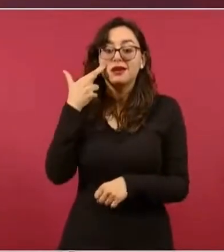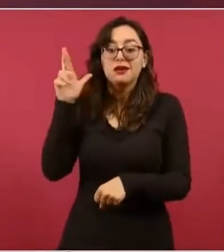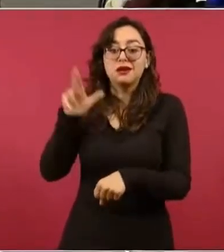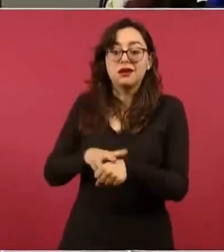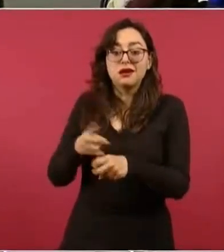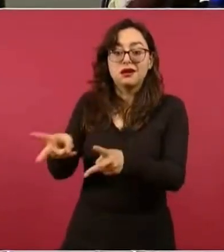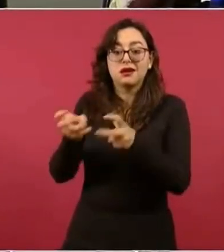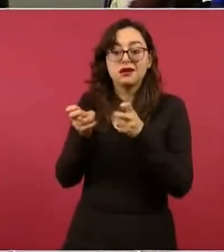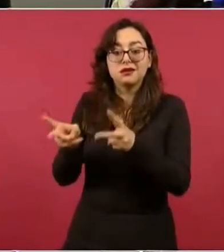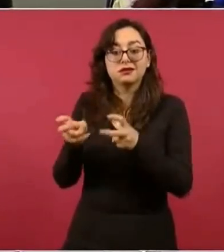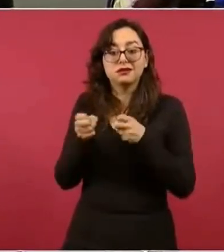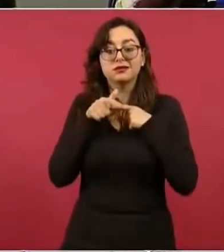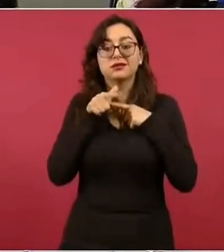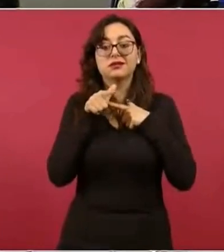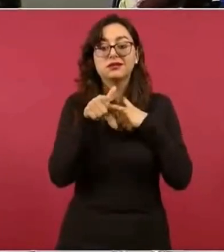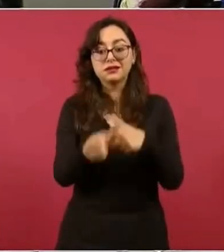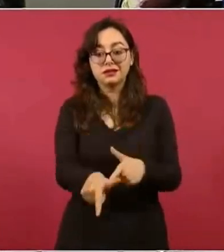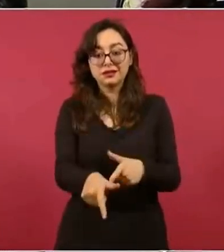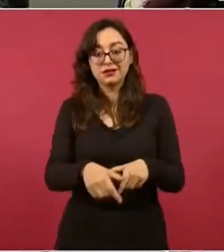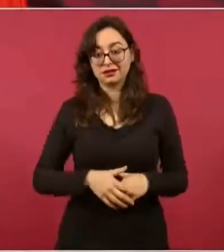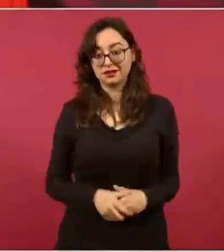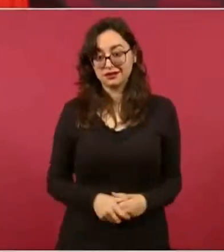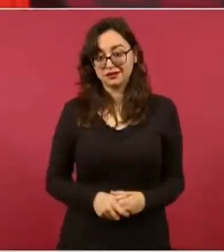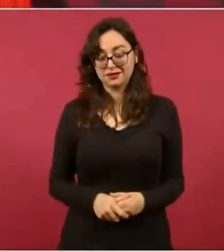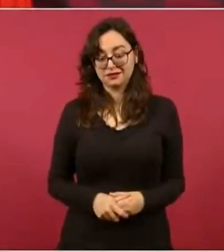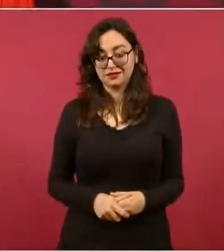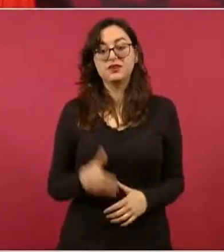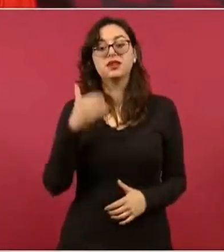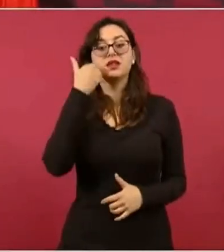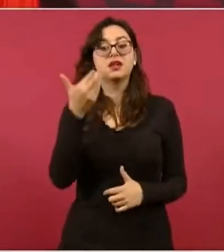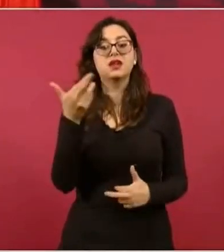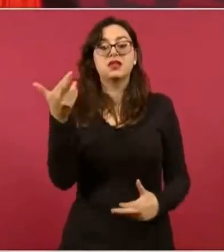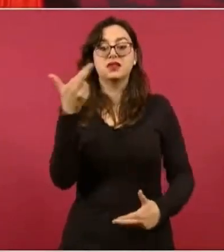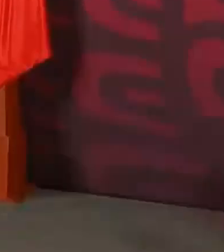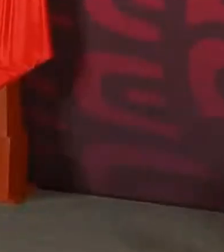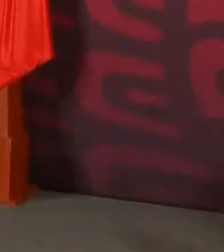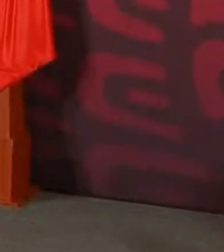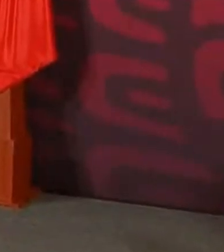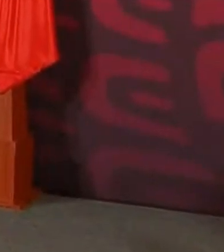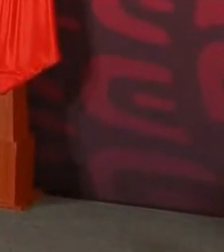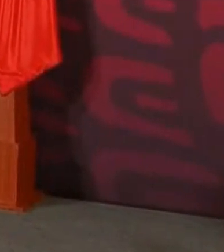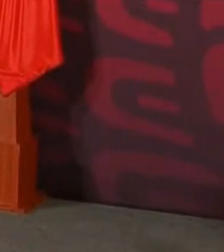con claridad quieren regresar por sus fueros